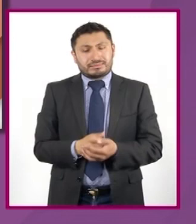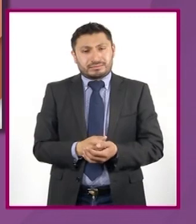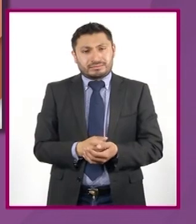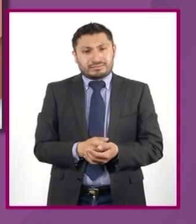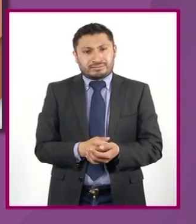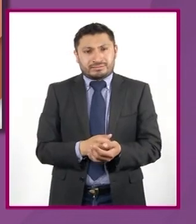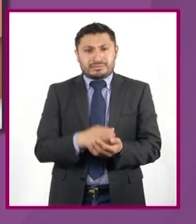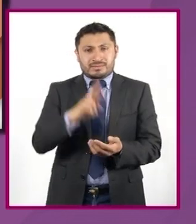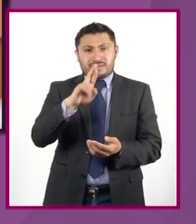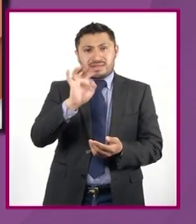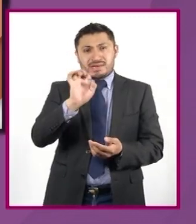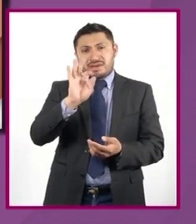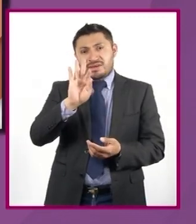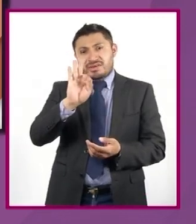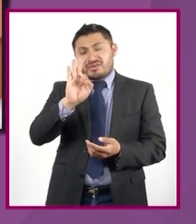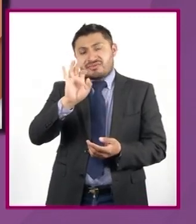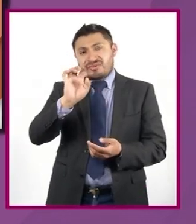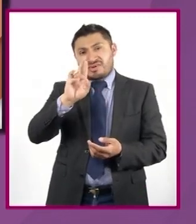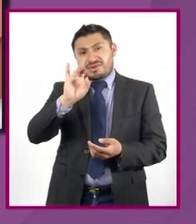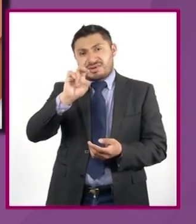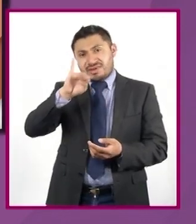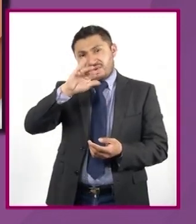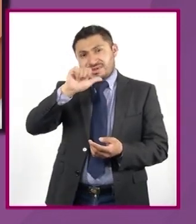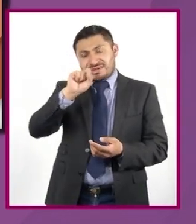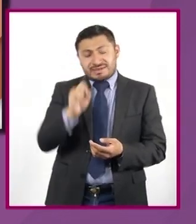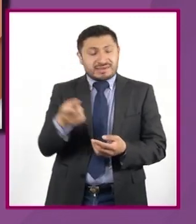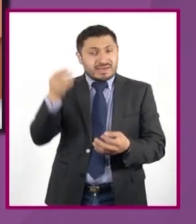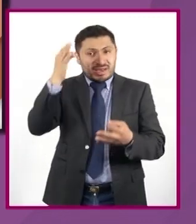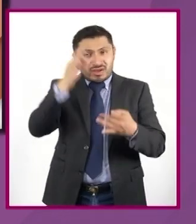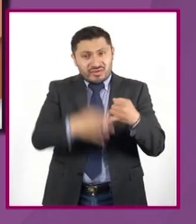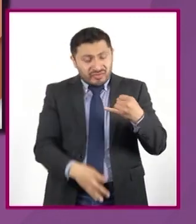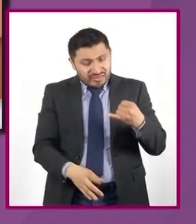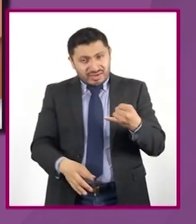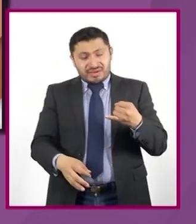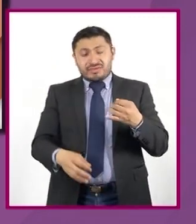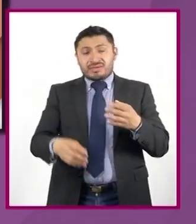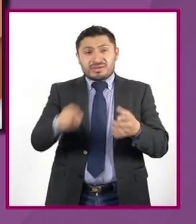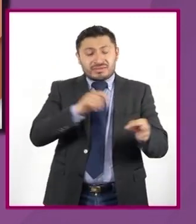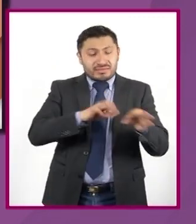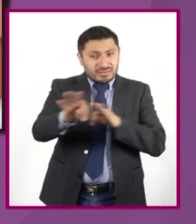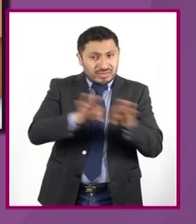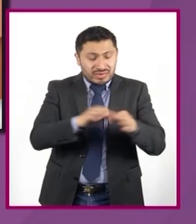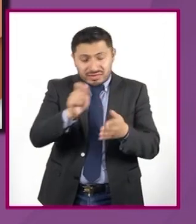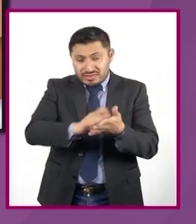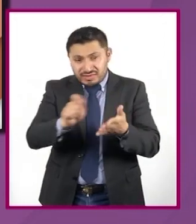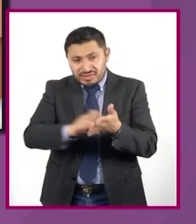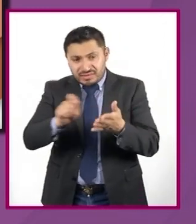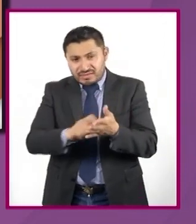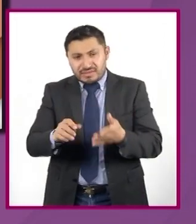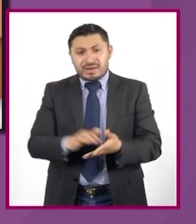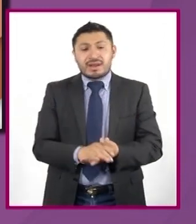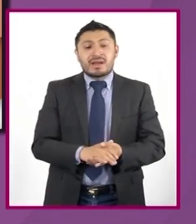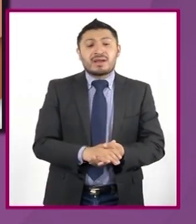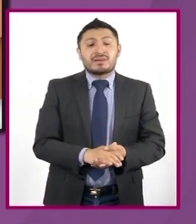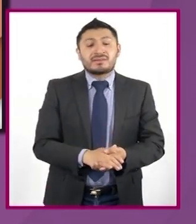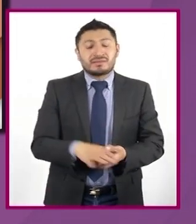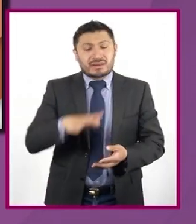referencias que se encuentran al final de un trabajo y contienen los datos de las fuentes de información consultadas.